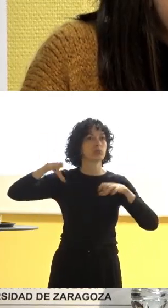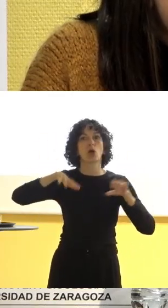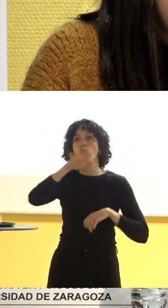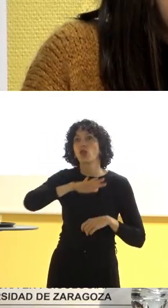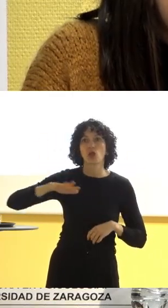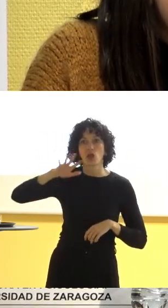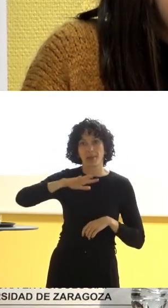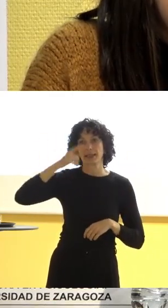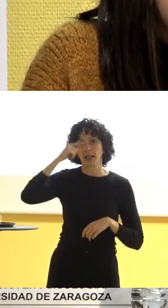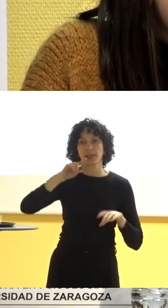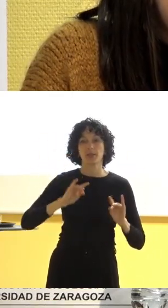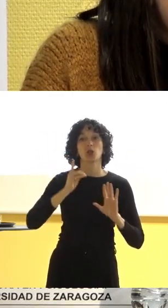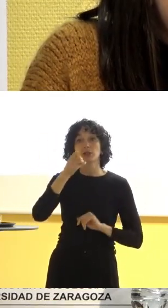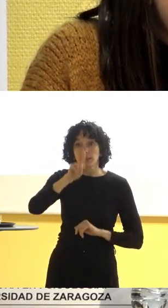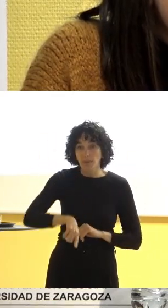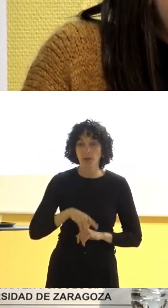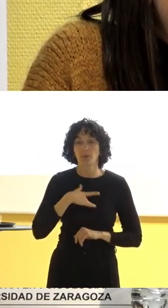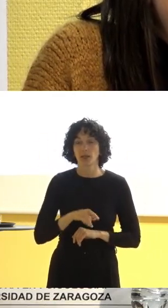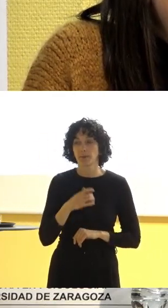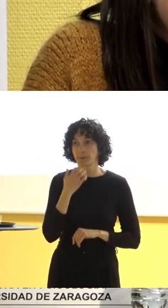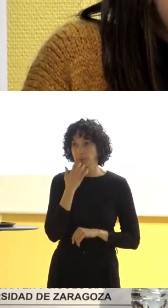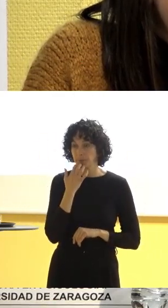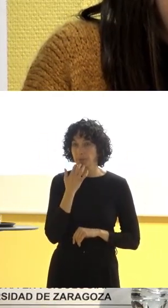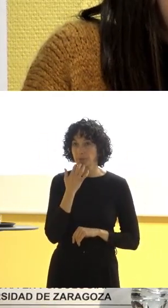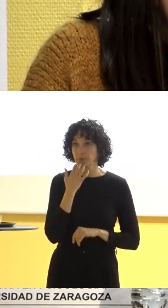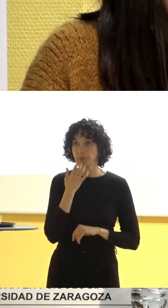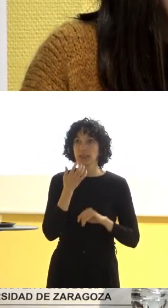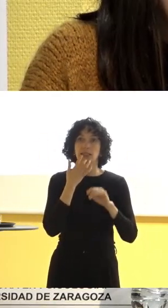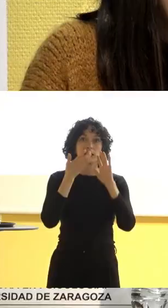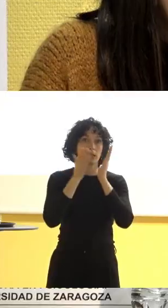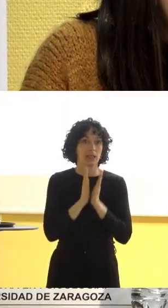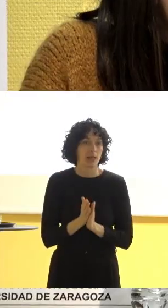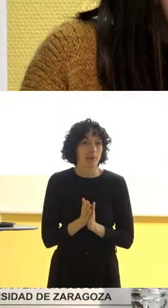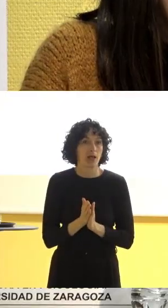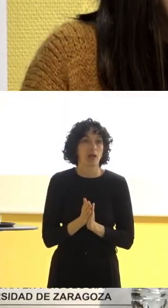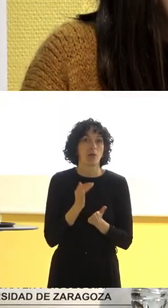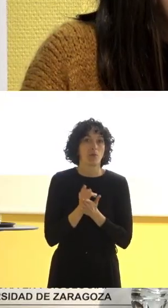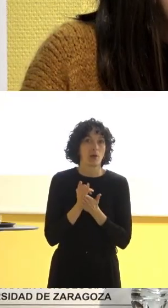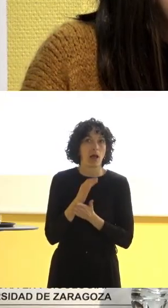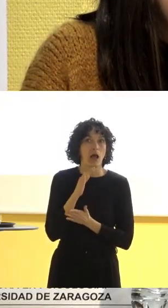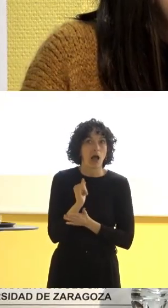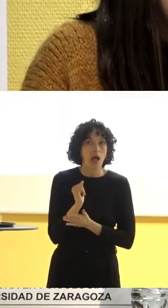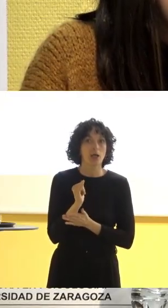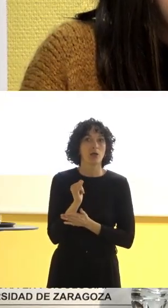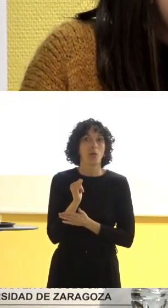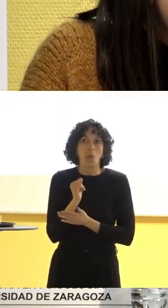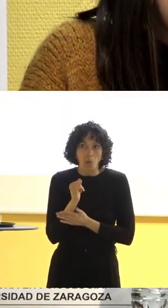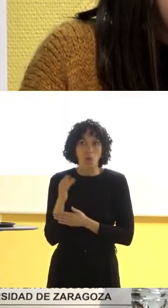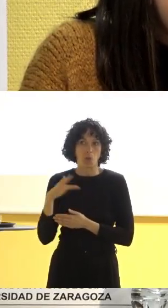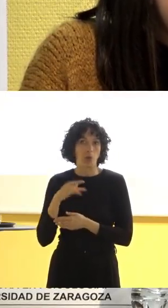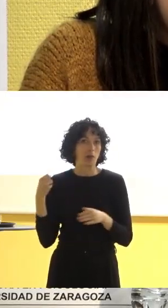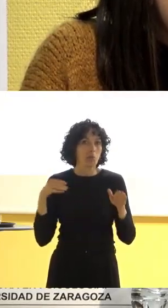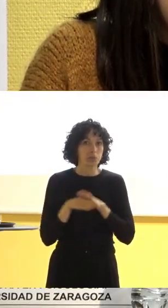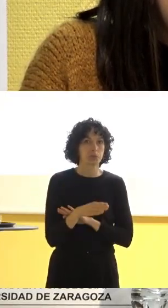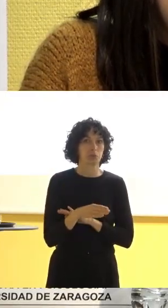pues puedes acceder, por ejemplo, si hay una terapia en pruebas, ¿no? En un ensayo clínico, pues